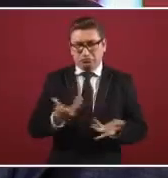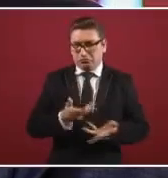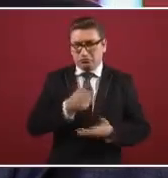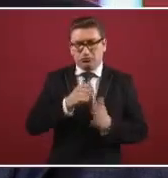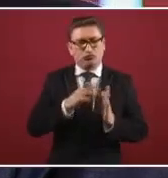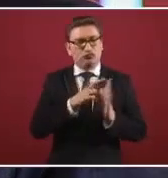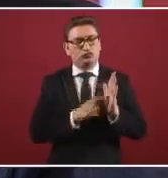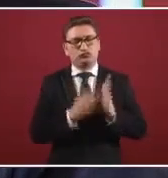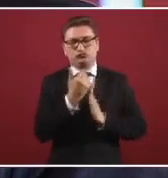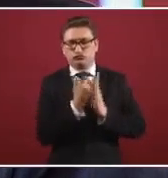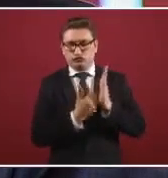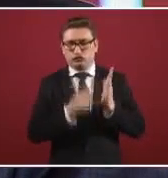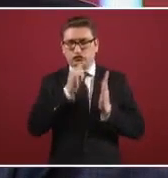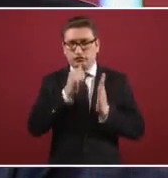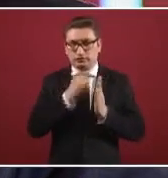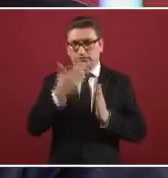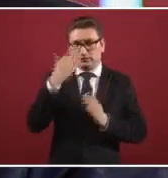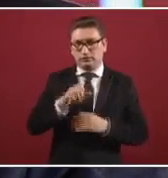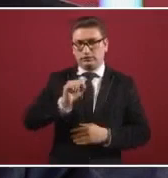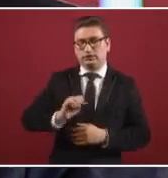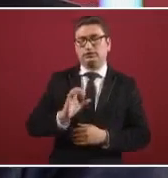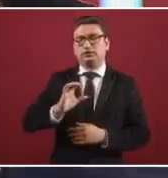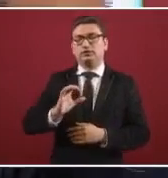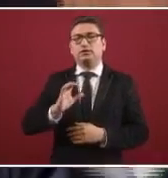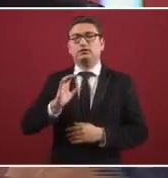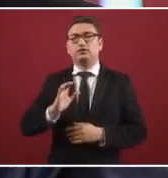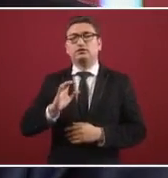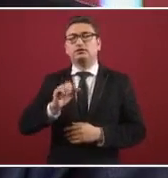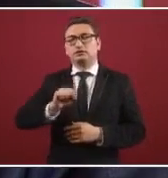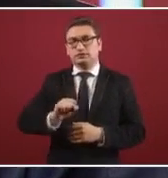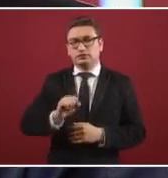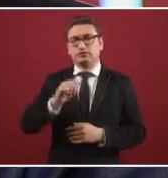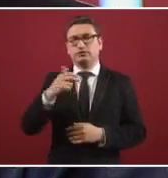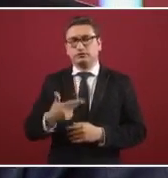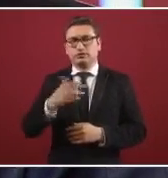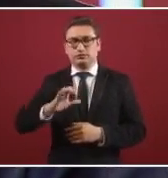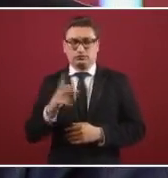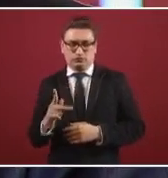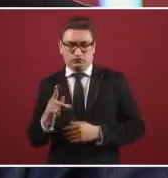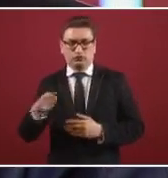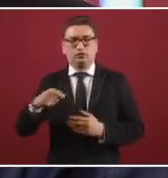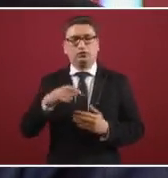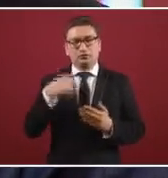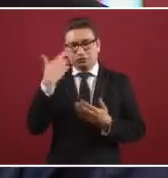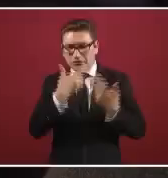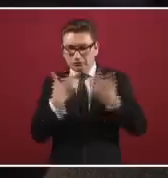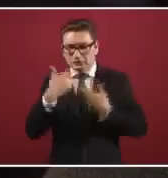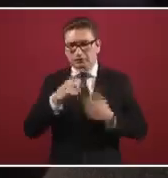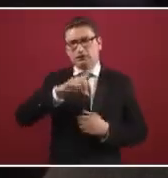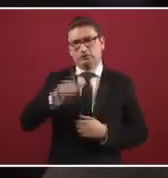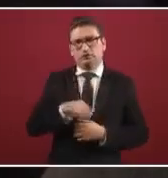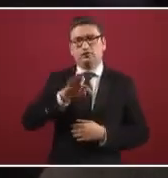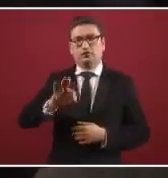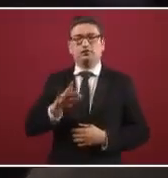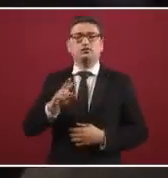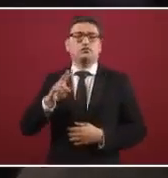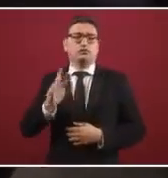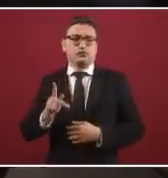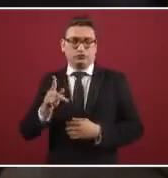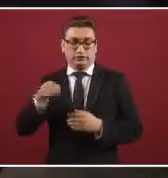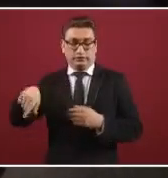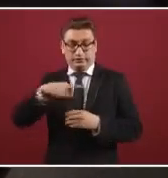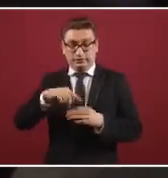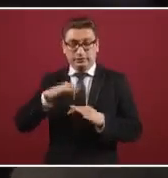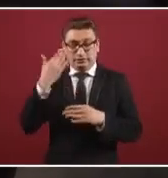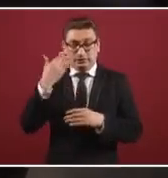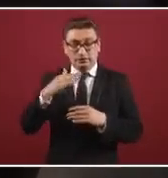en revisión en la Secretaría de Hacienda y Crédito Público, luego pasarán a la Función Pública y una vez publicados